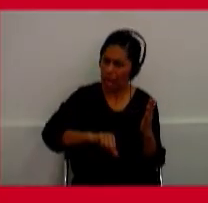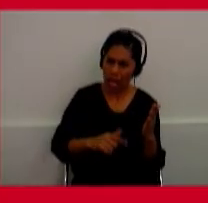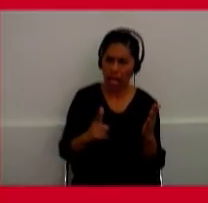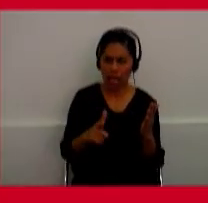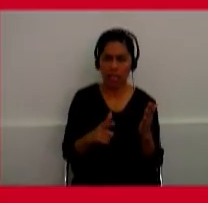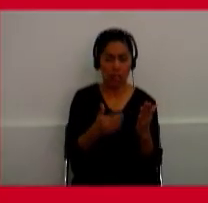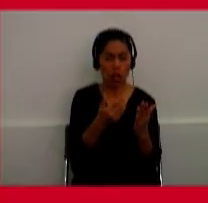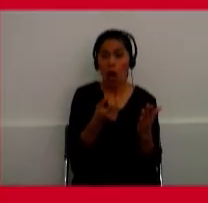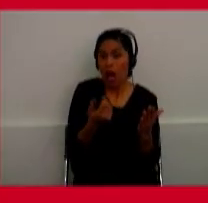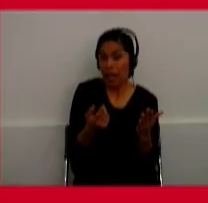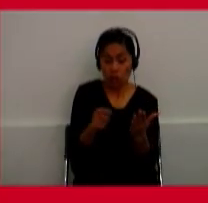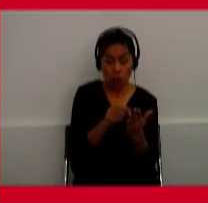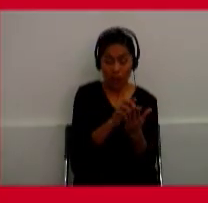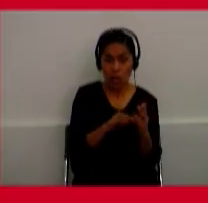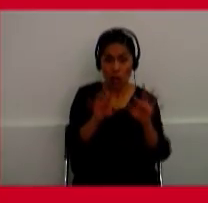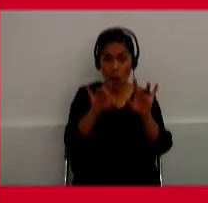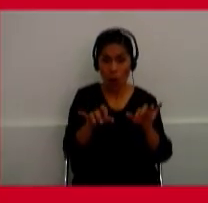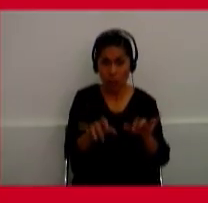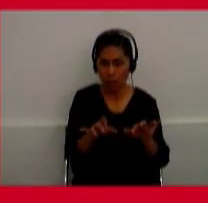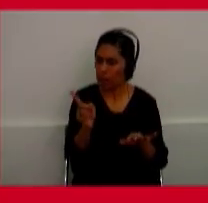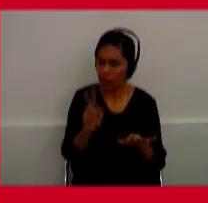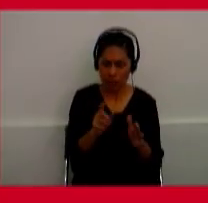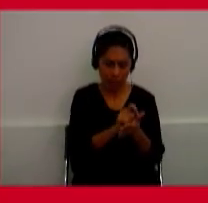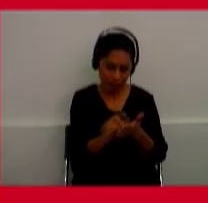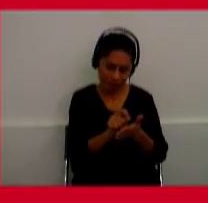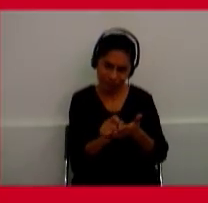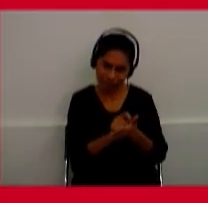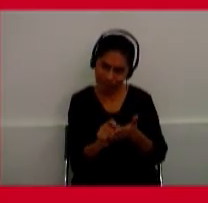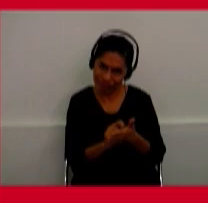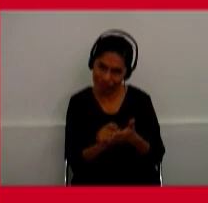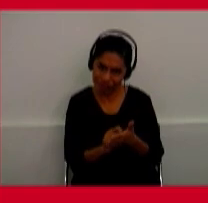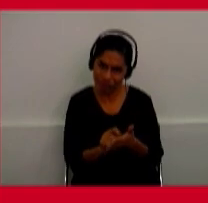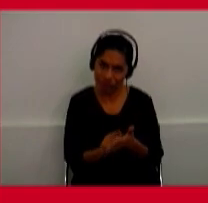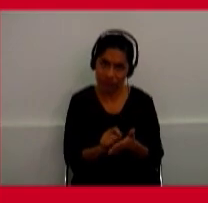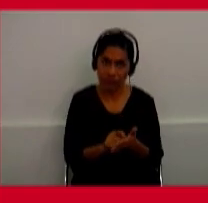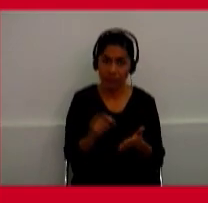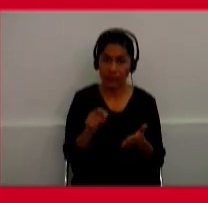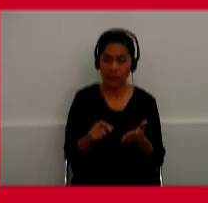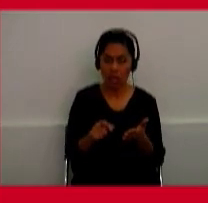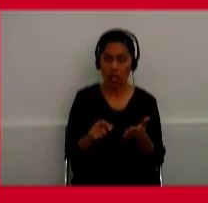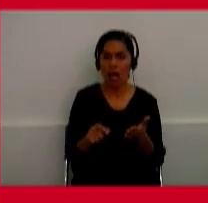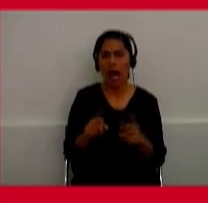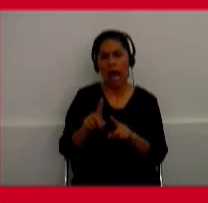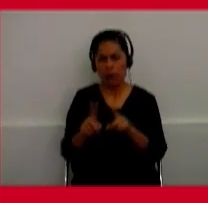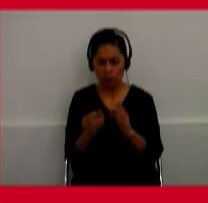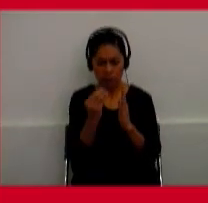manual. Y luego eliminábamos los datos irrelevantes, ¿no? Hay datos que realmente no nos importaban.